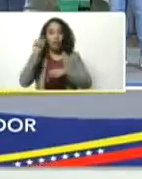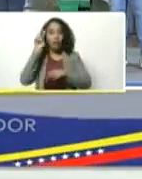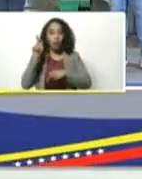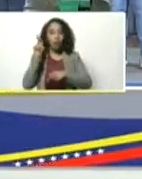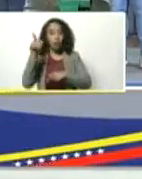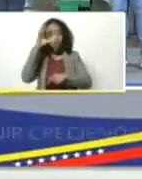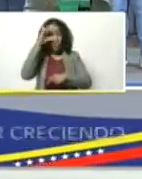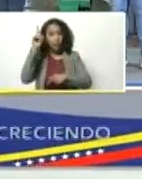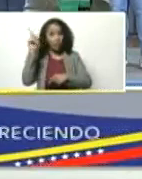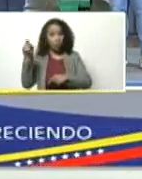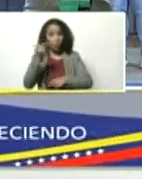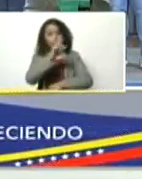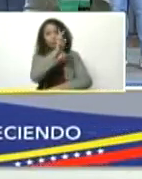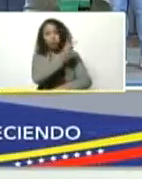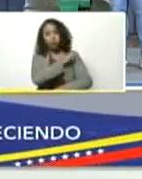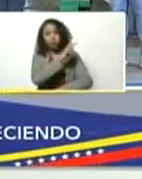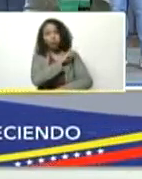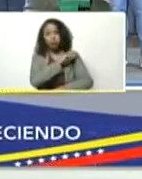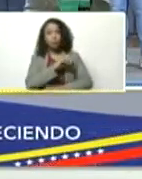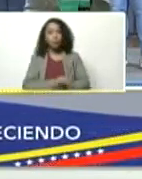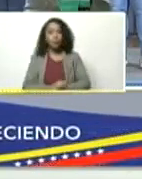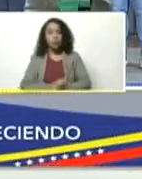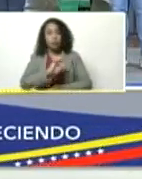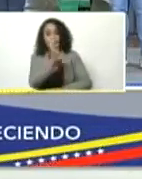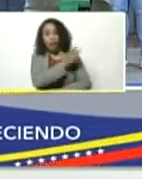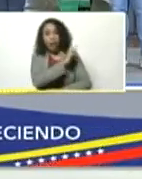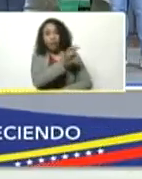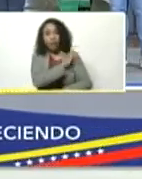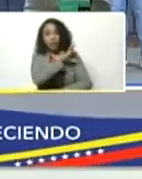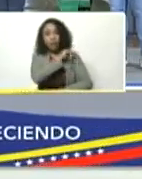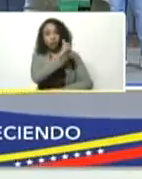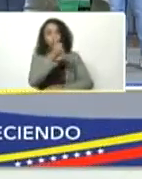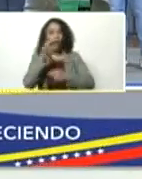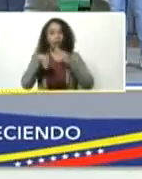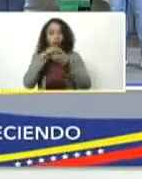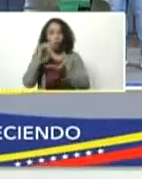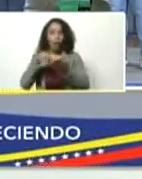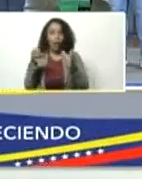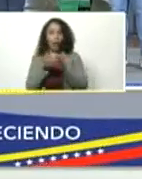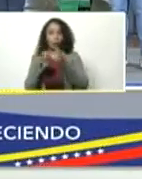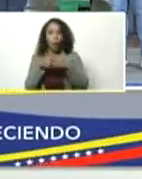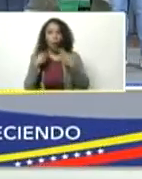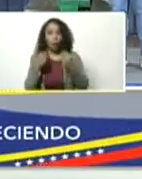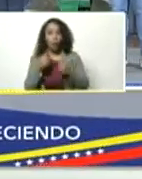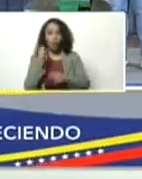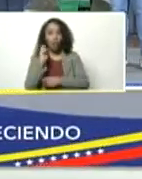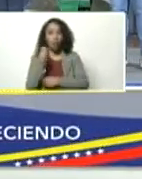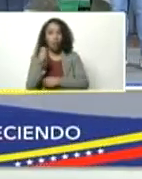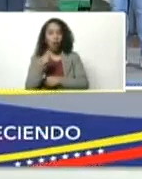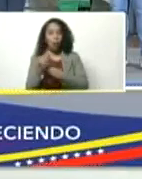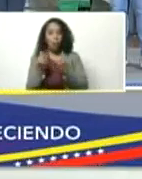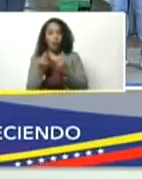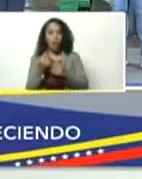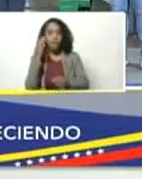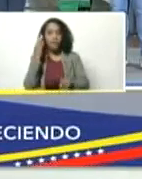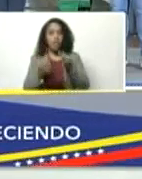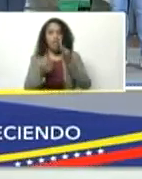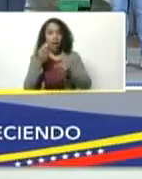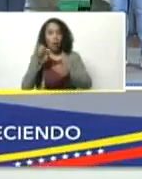que eres la rectora nacional del equipo económico, financiero y monetario y fiscal,